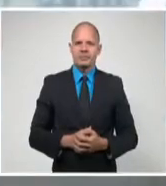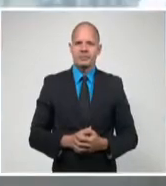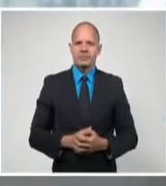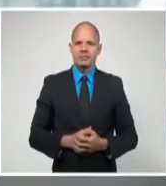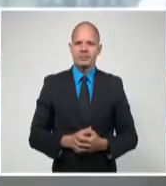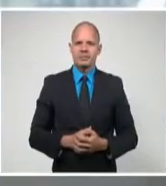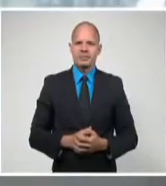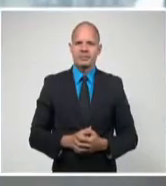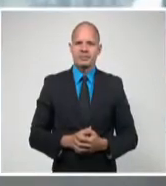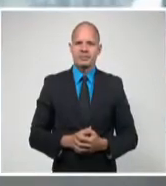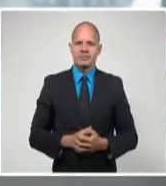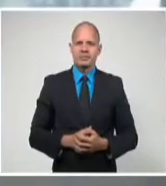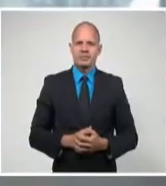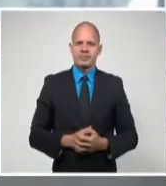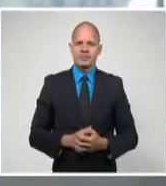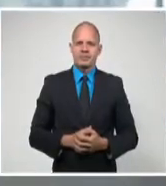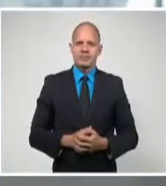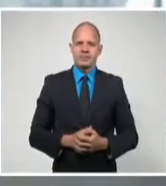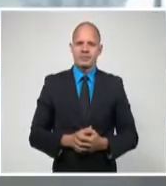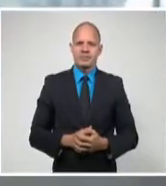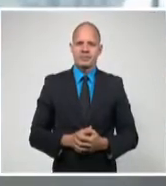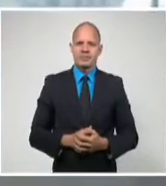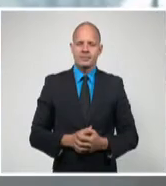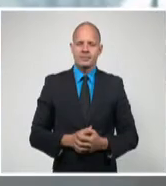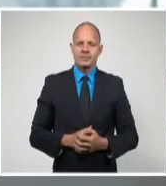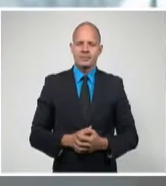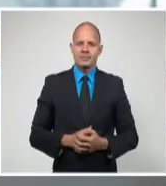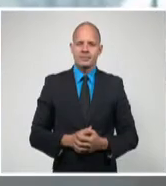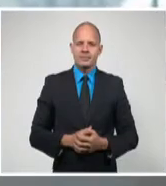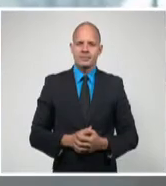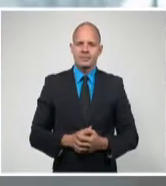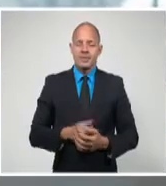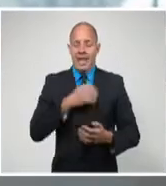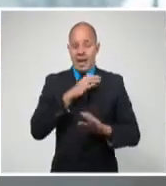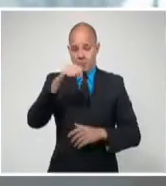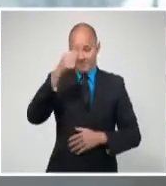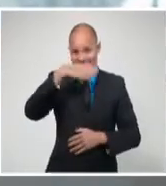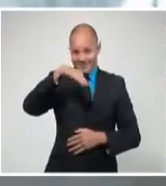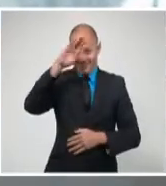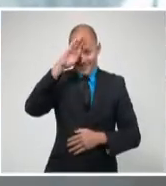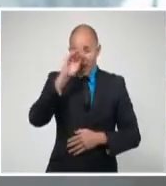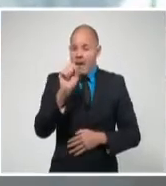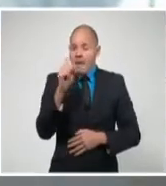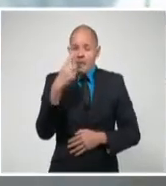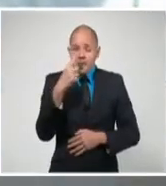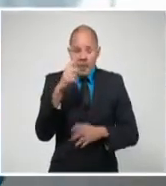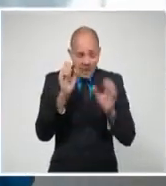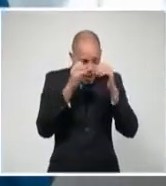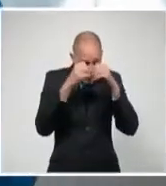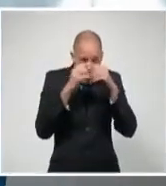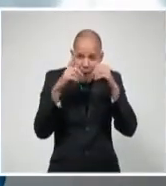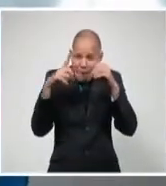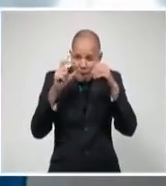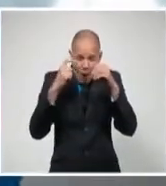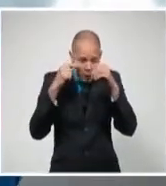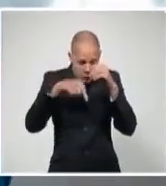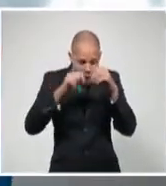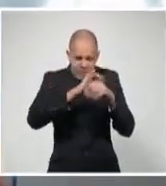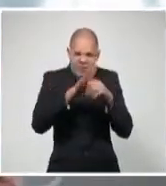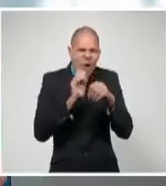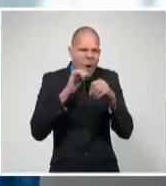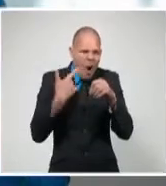La primera microfotografía del coronavirus a partir de muestras clínicas cubanas se obtuvo aquí, en el Centro de Estudios